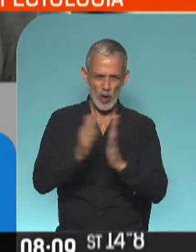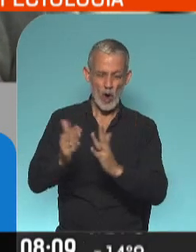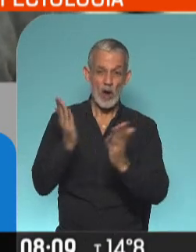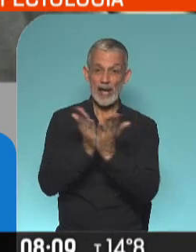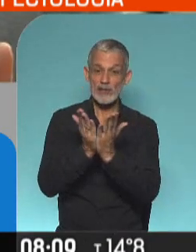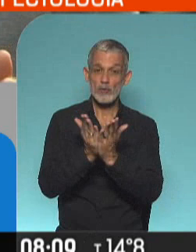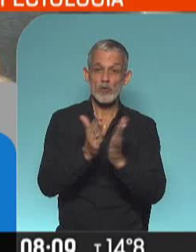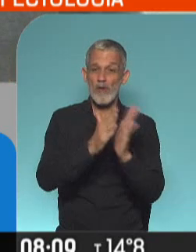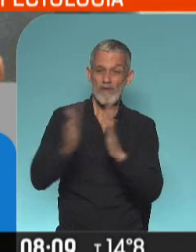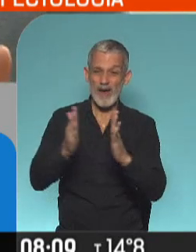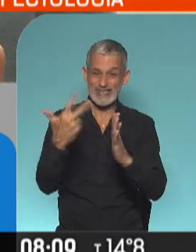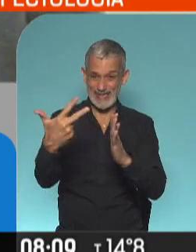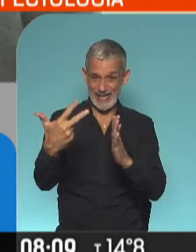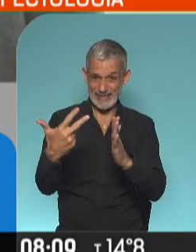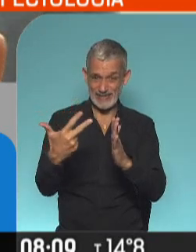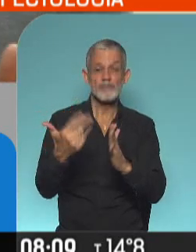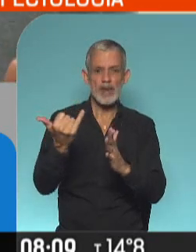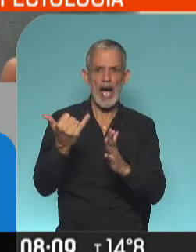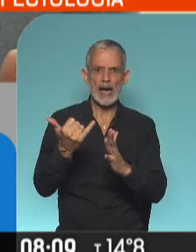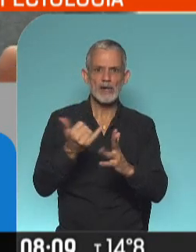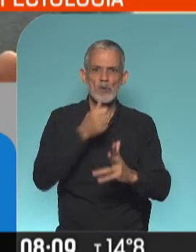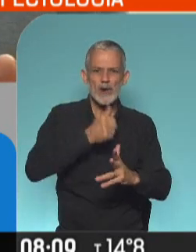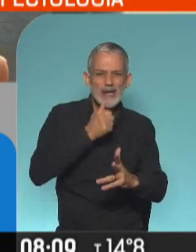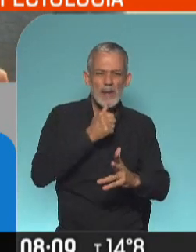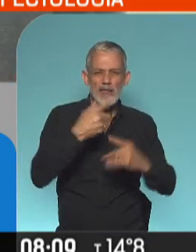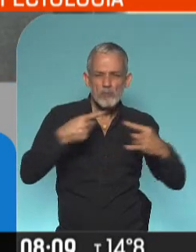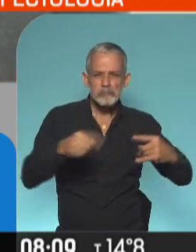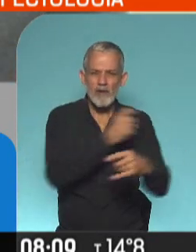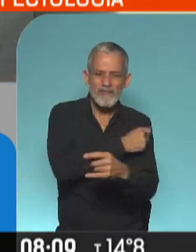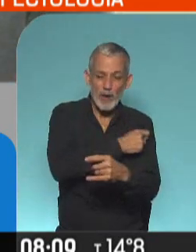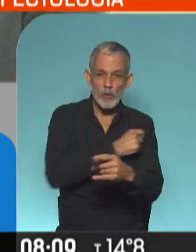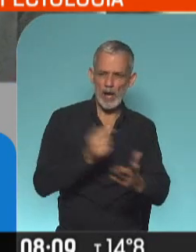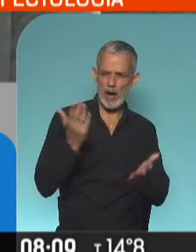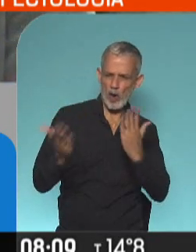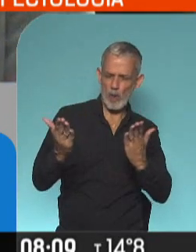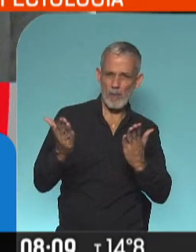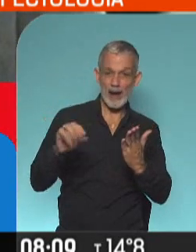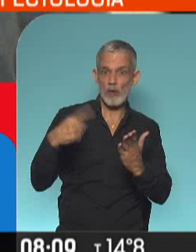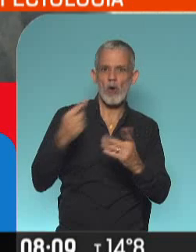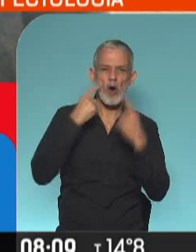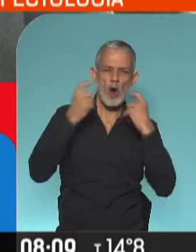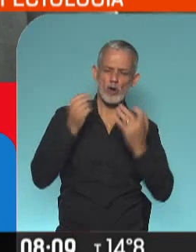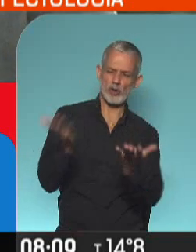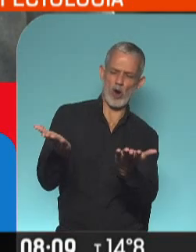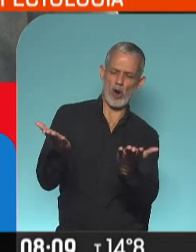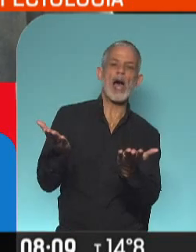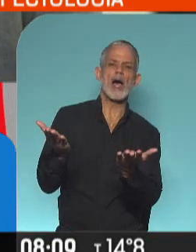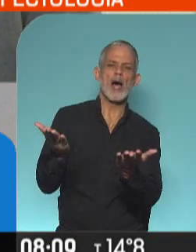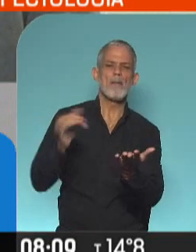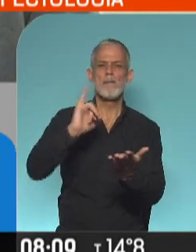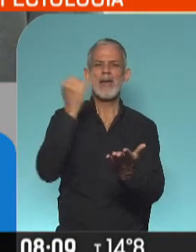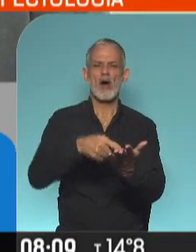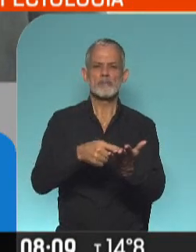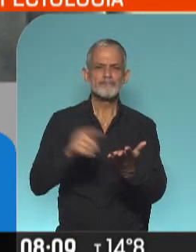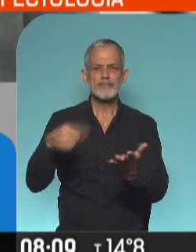de fase 3, en los cuales ponen una droga o un medicamento o una vacuna en comparación con un control, y demuestra que es mejor y